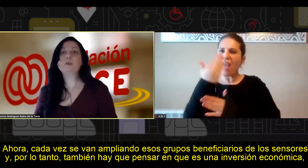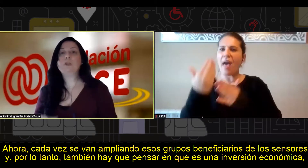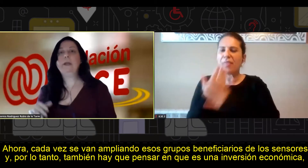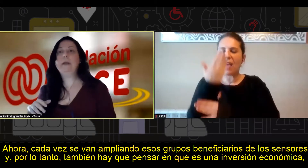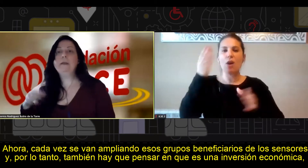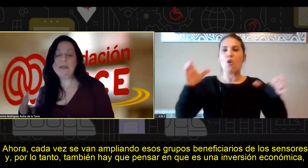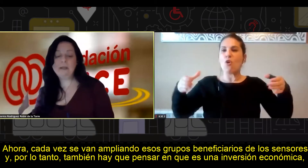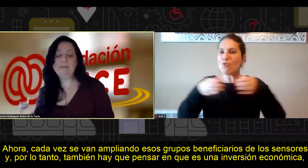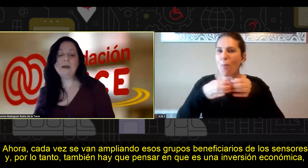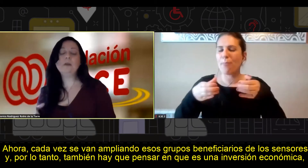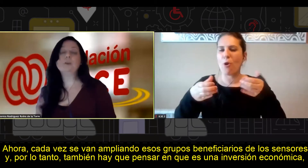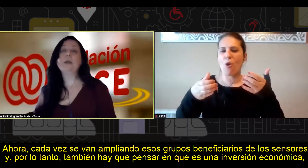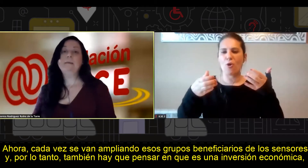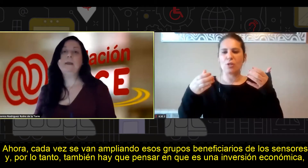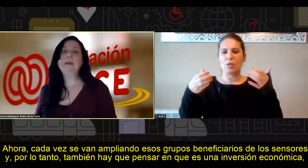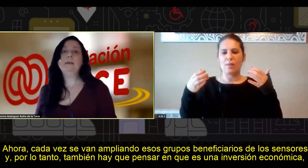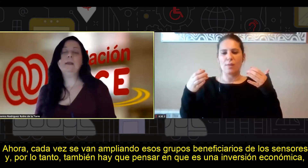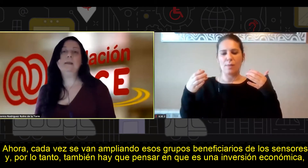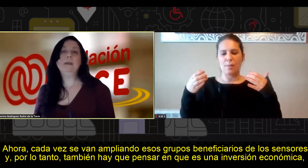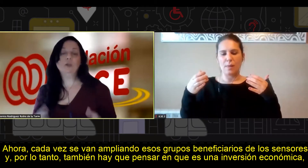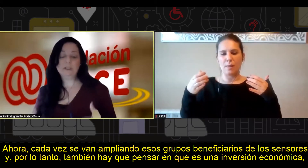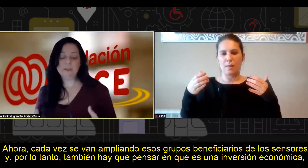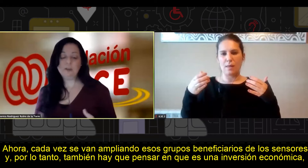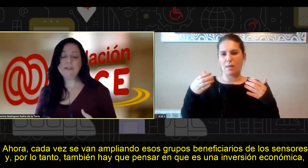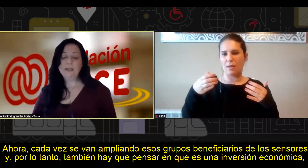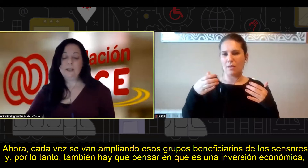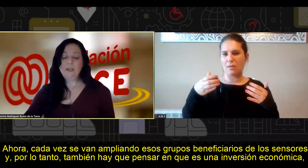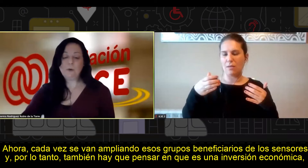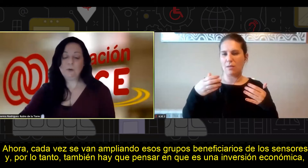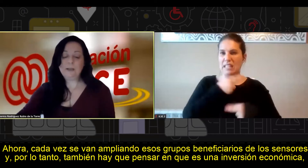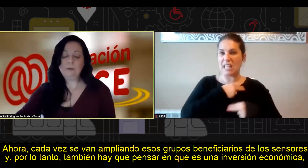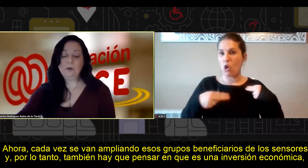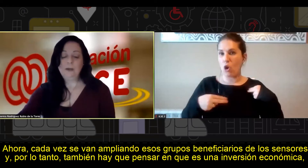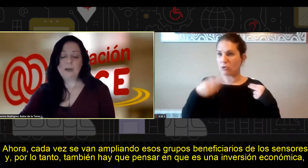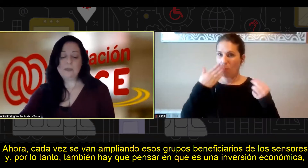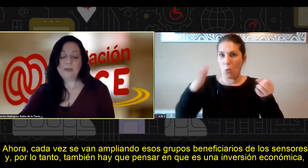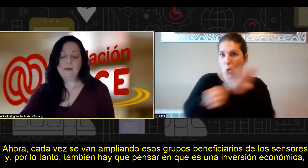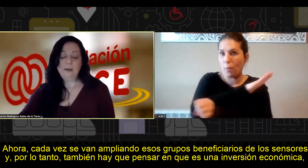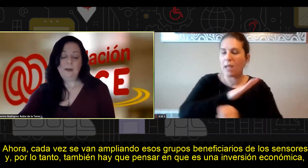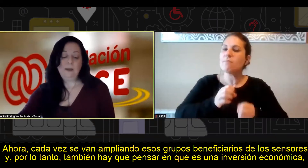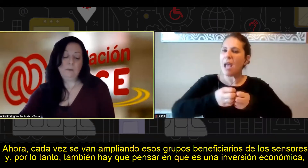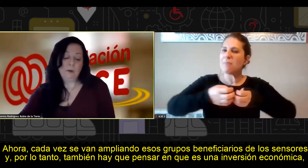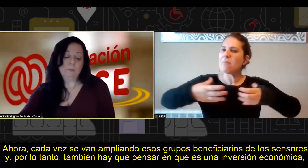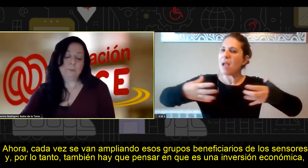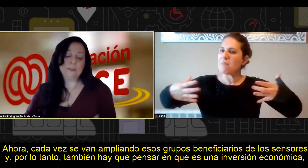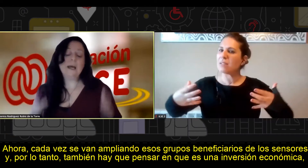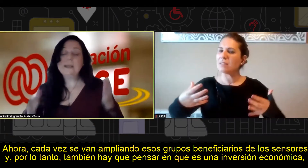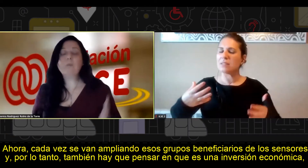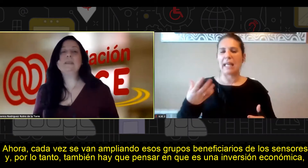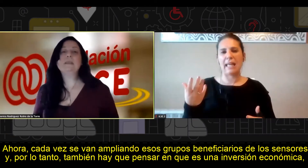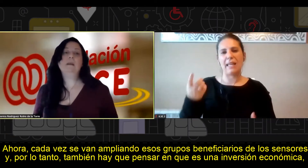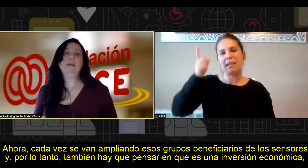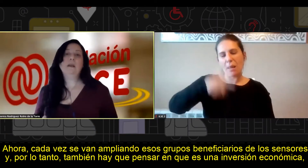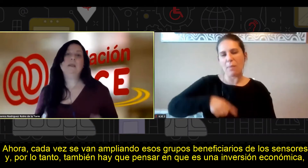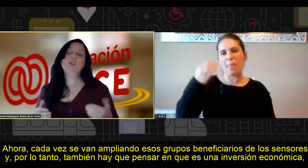grupos beneficiarios de los sensores y, por lo tanto, también bueno, pues hay que